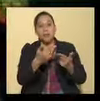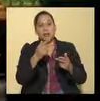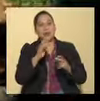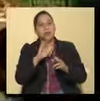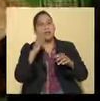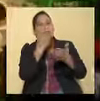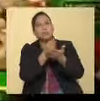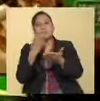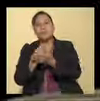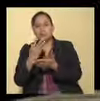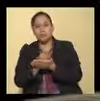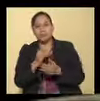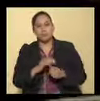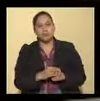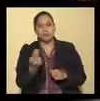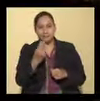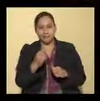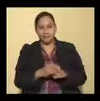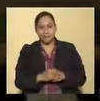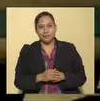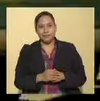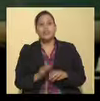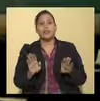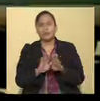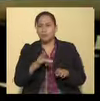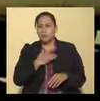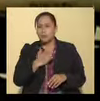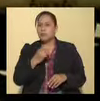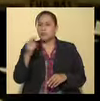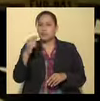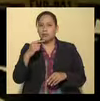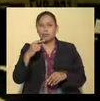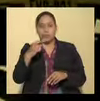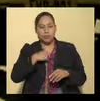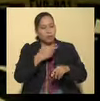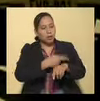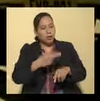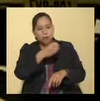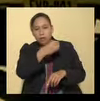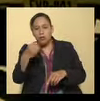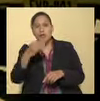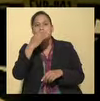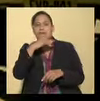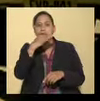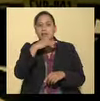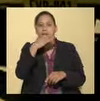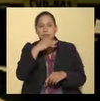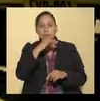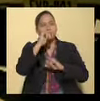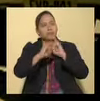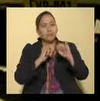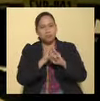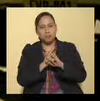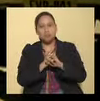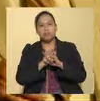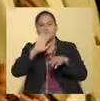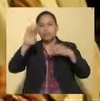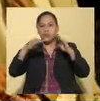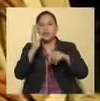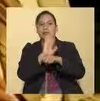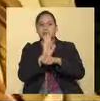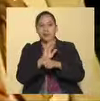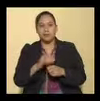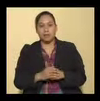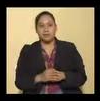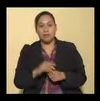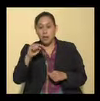decidido remodelarlo. ¿Qué te parecería si te organizo un festival intermundial de cine?